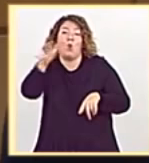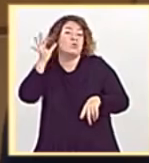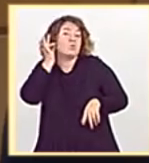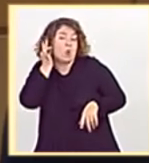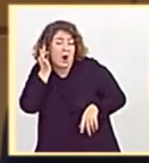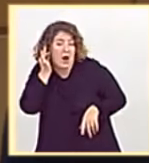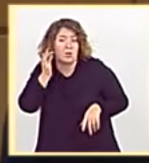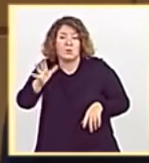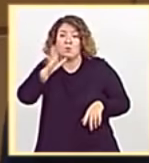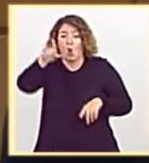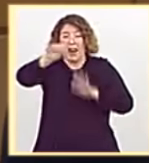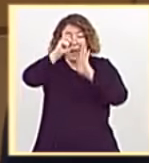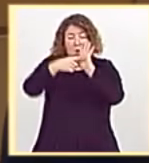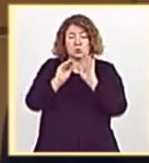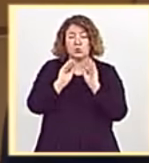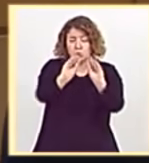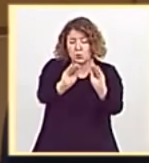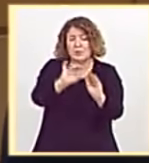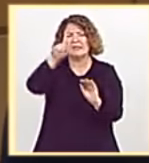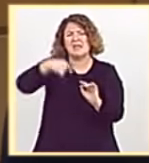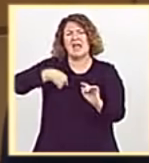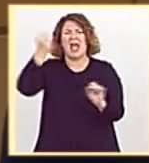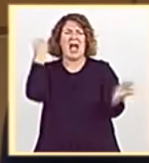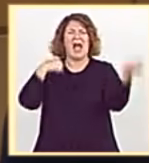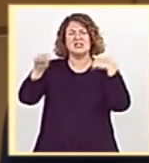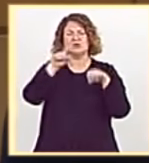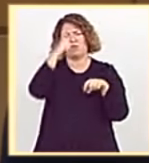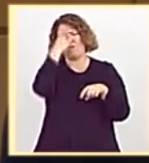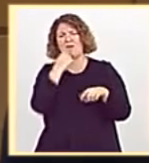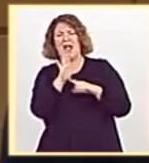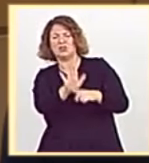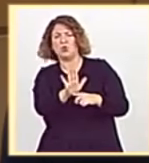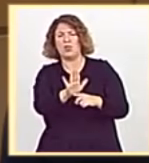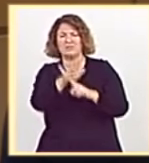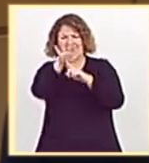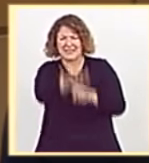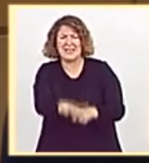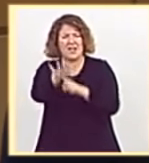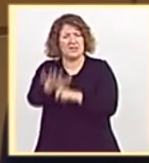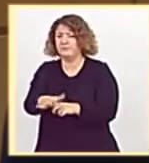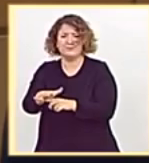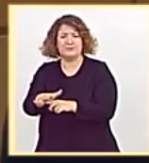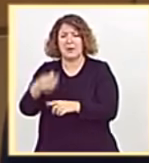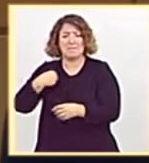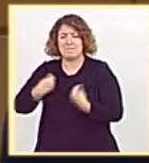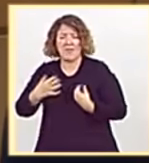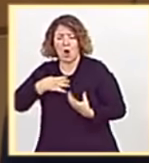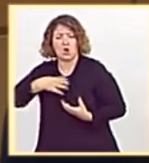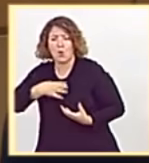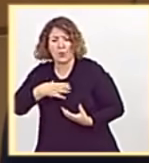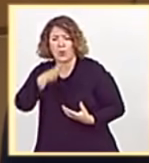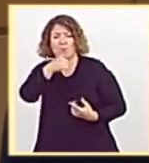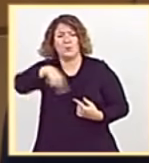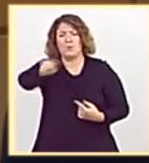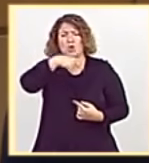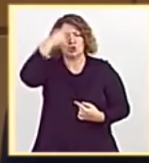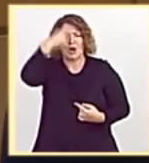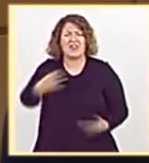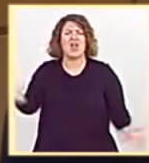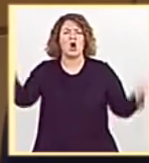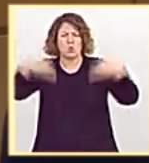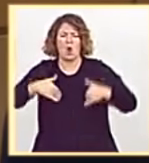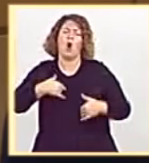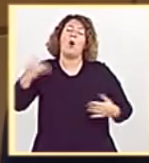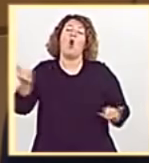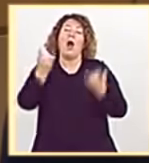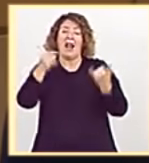y por sus legislaciones y por sus actitudes discriminatorias han tenido que ver frustrados sus proyectos vitales porque ustedes son unos intolerantes. Más